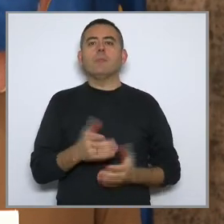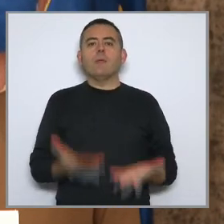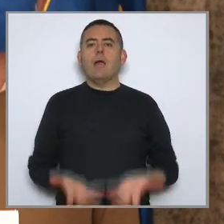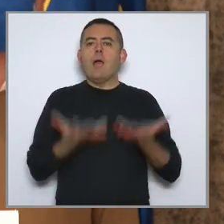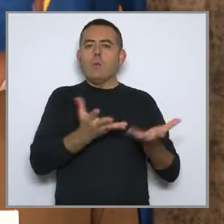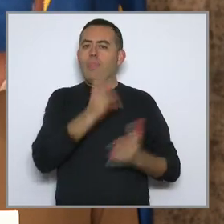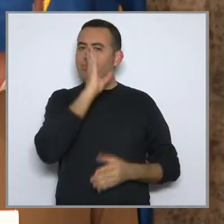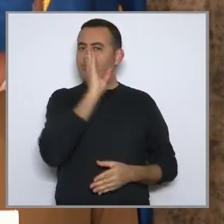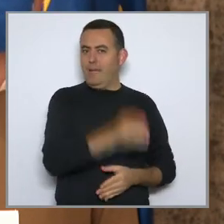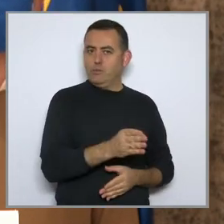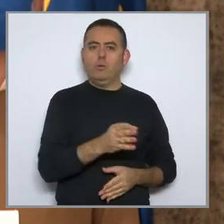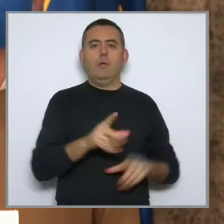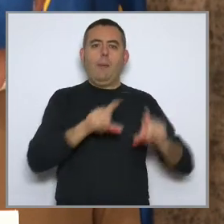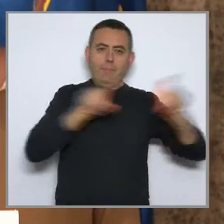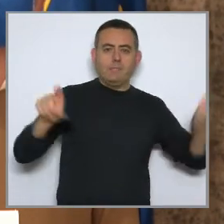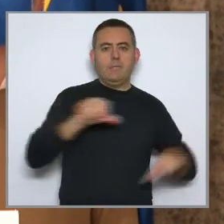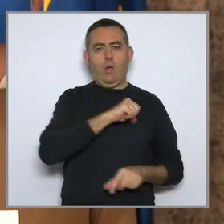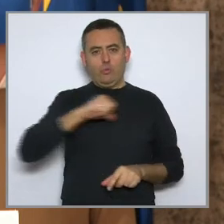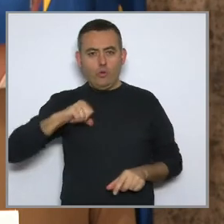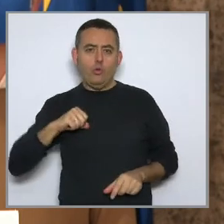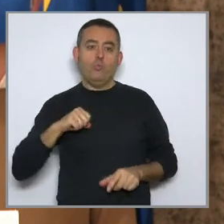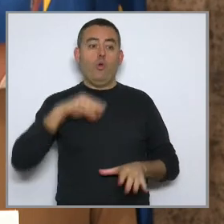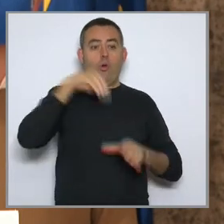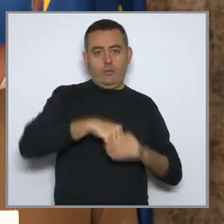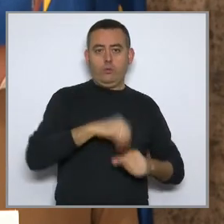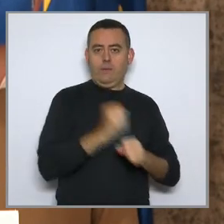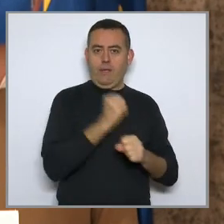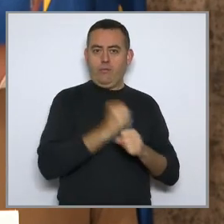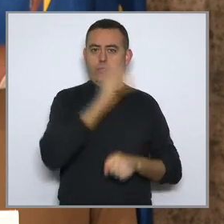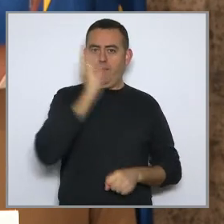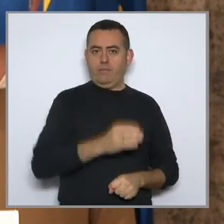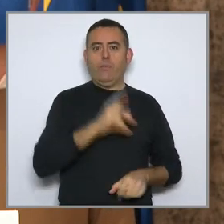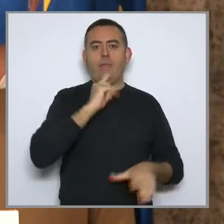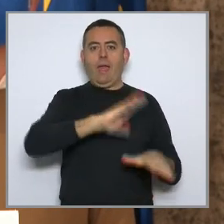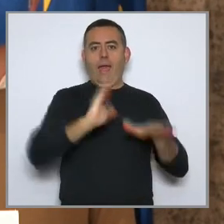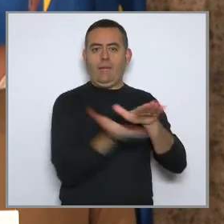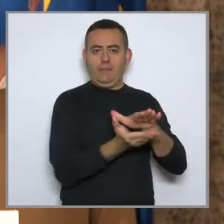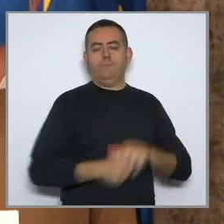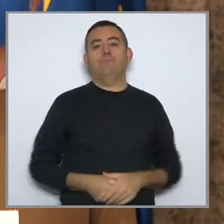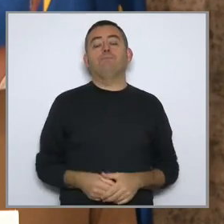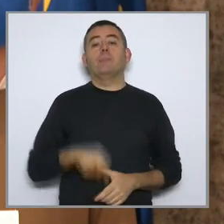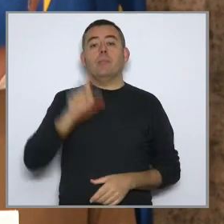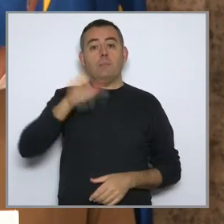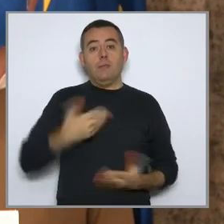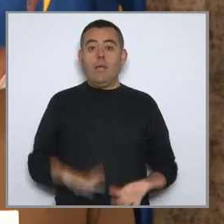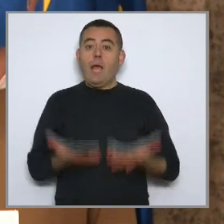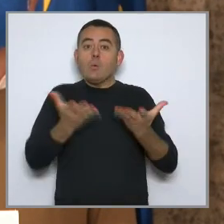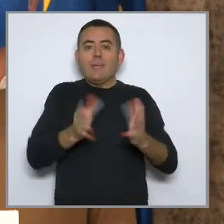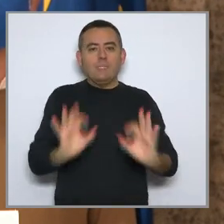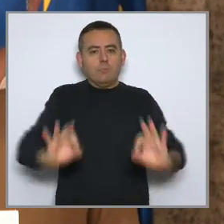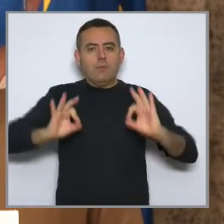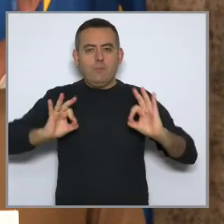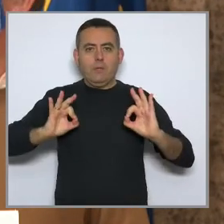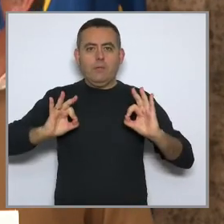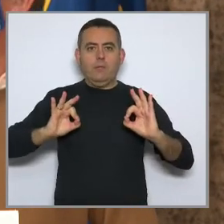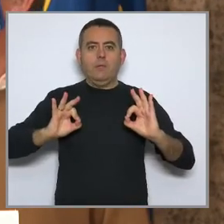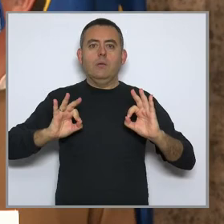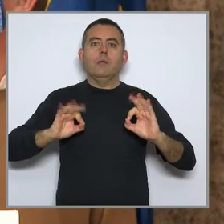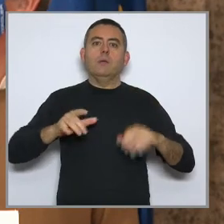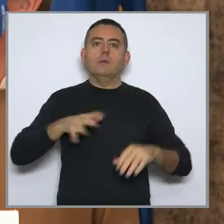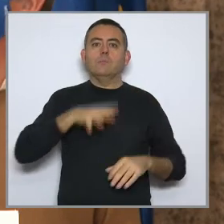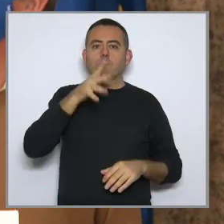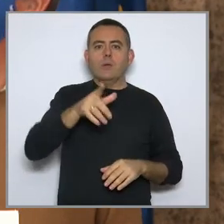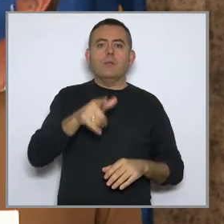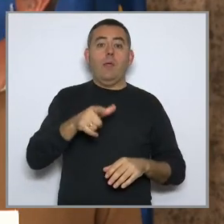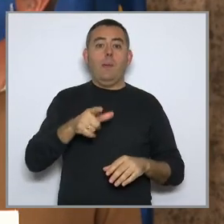y trabajadores afectados por ERTE. Ayudas específicas para sectores con un perjuicio sostenido